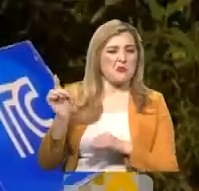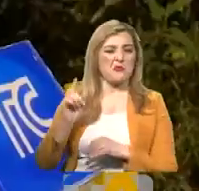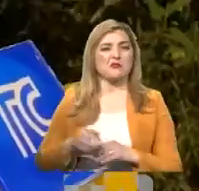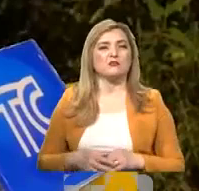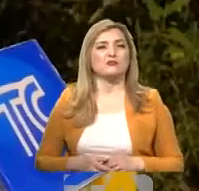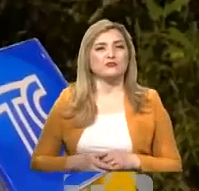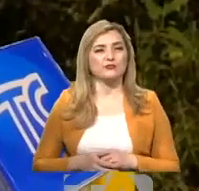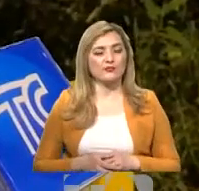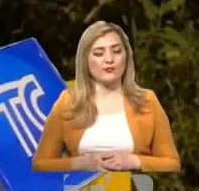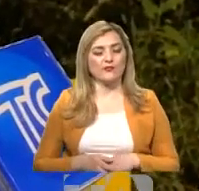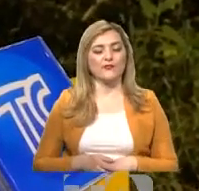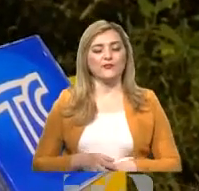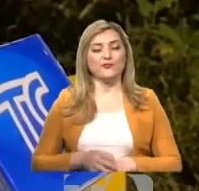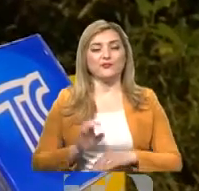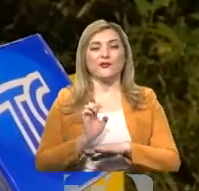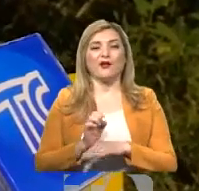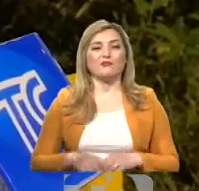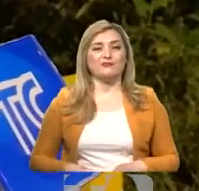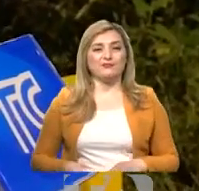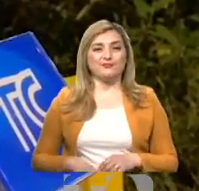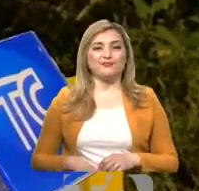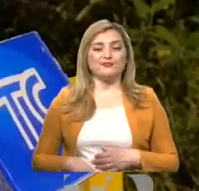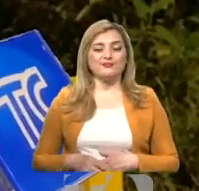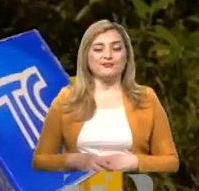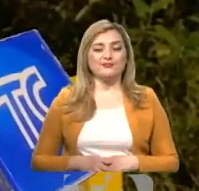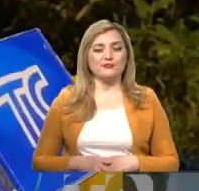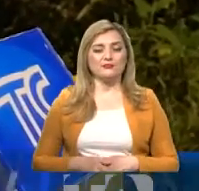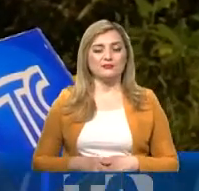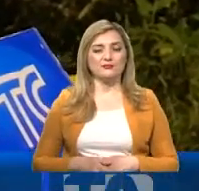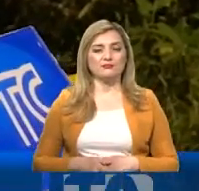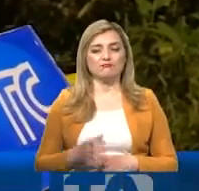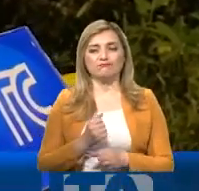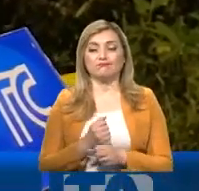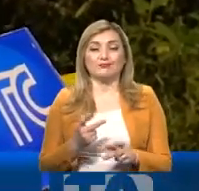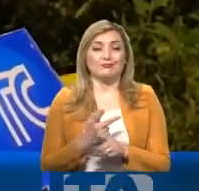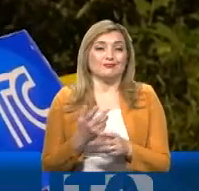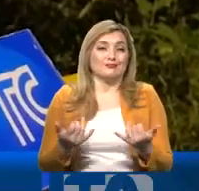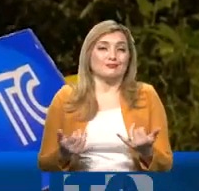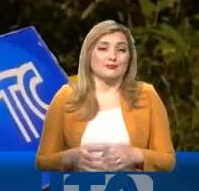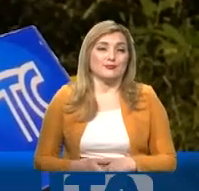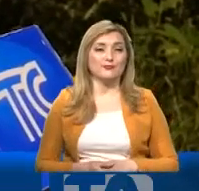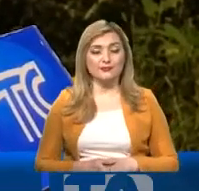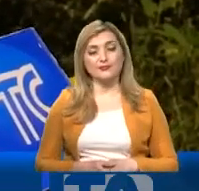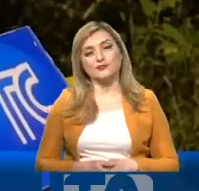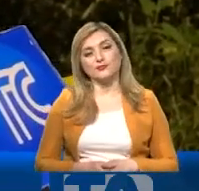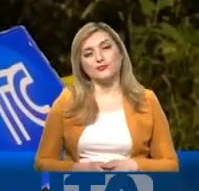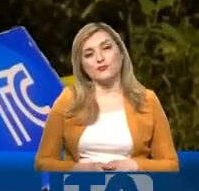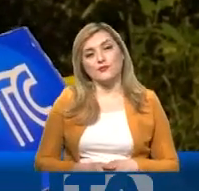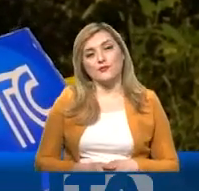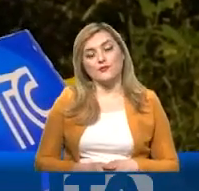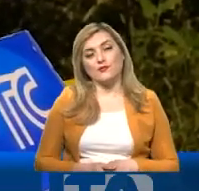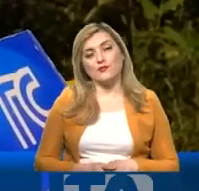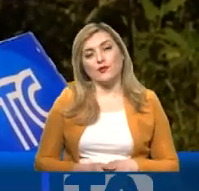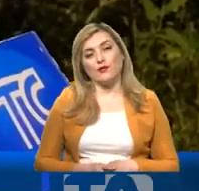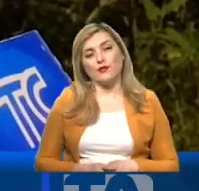el país mismo, lamentablemente, estamos con una seguridad medio bárbara en estos tiempos, y pues la gente tiene